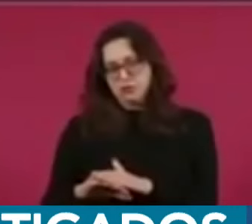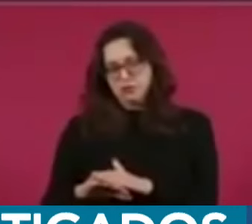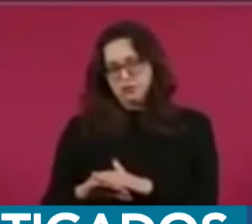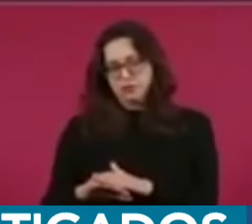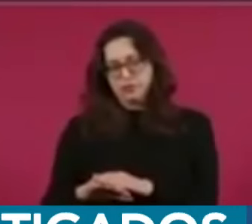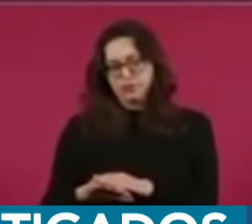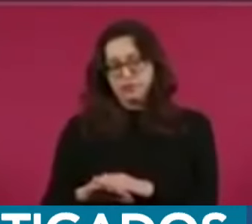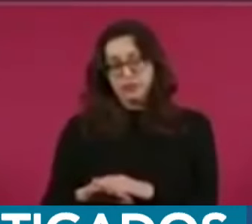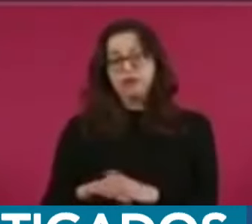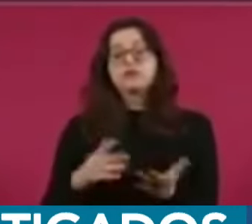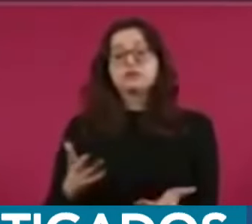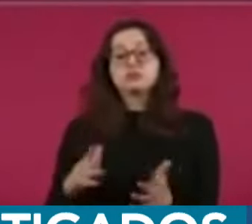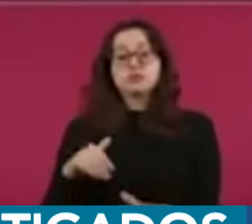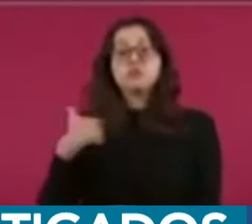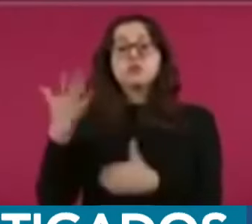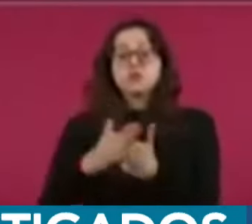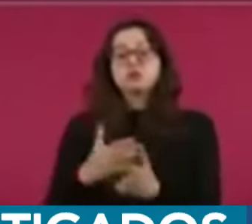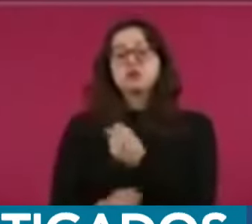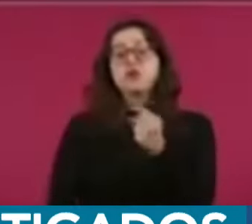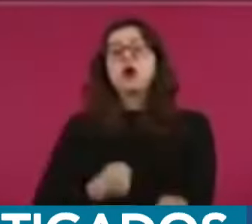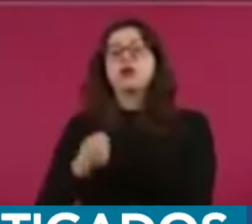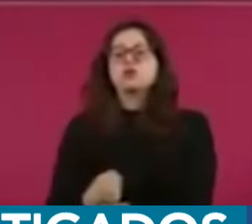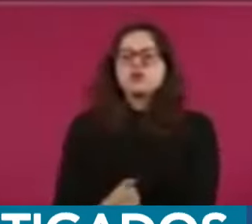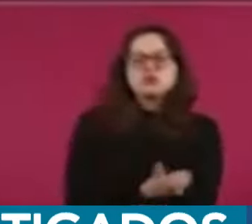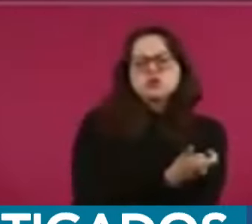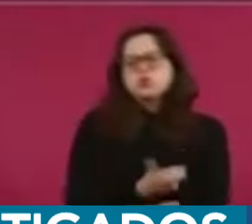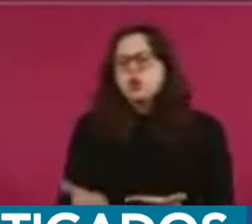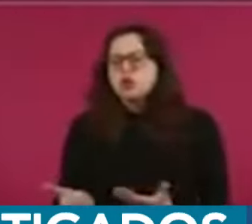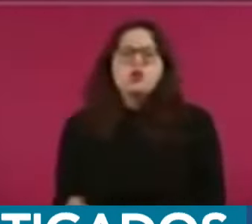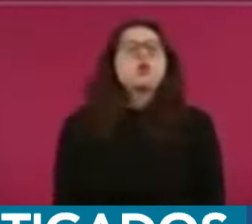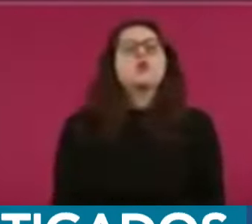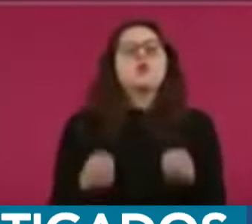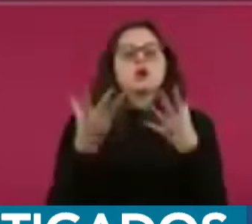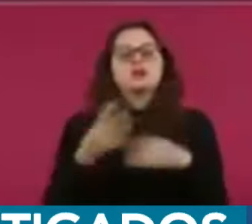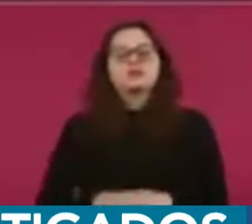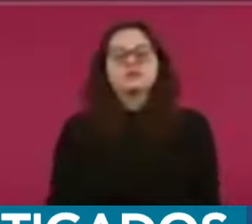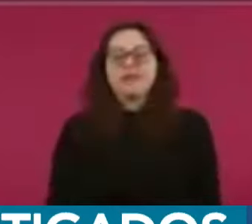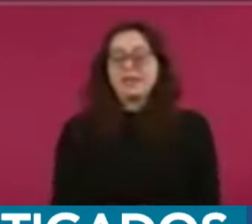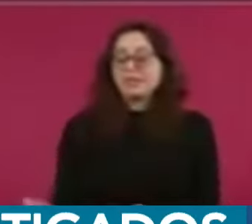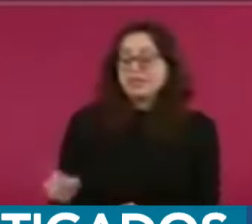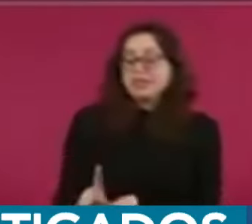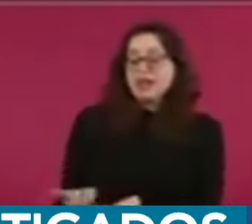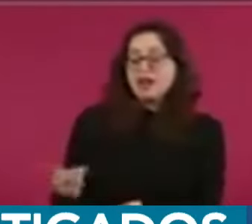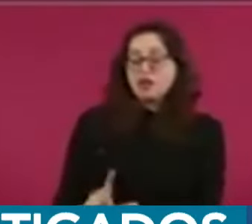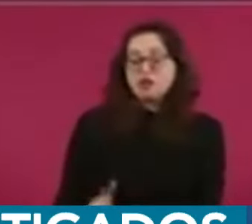panista acusó que el primer hijo de López Obrador, José Ramón López Beltrán, benefició a la empresa